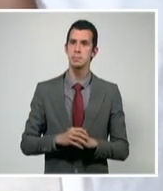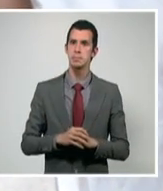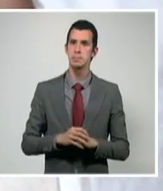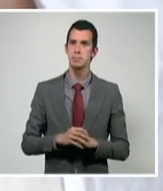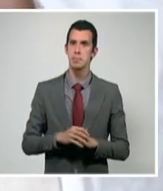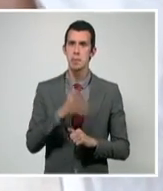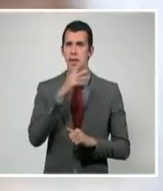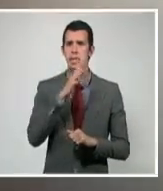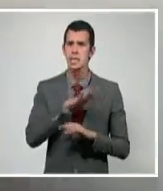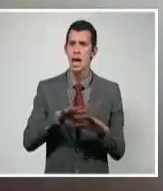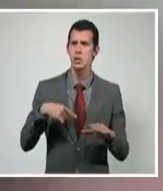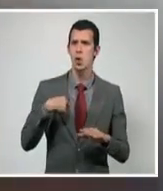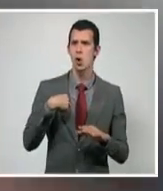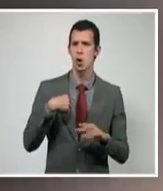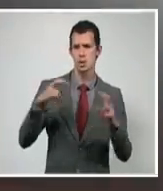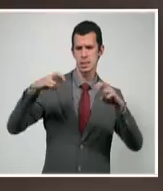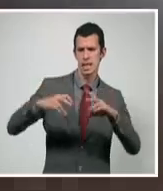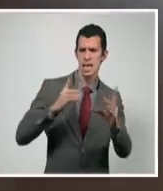seguir dialogando.